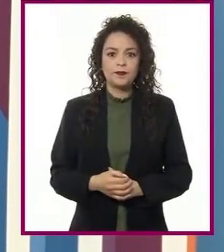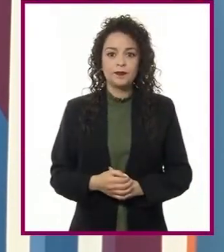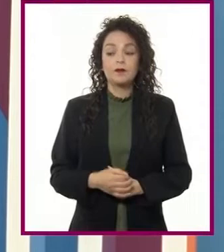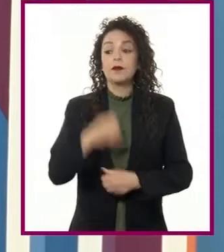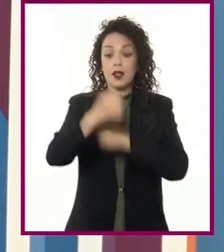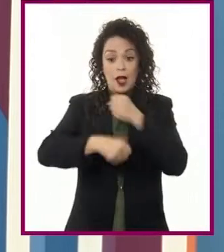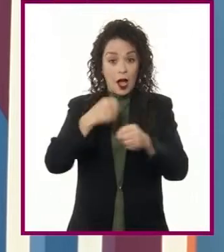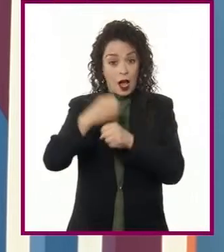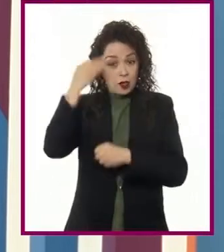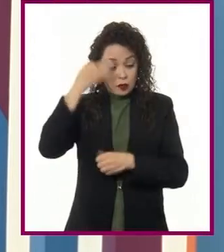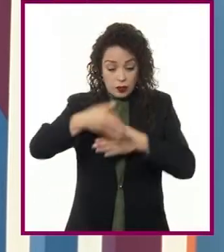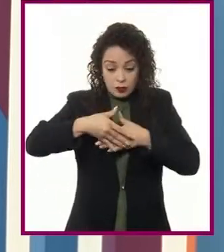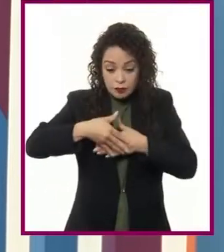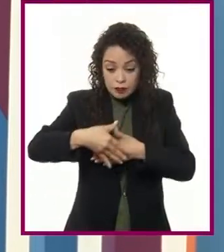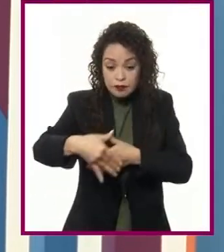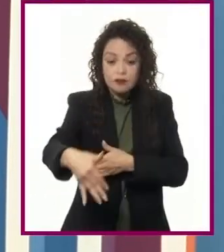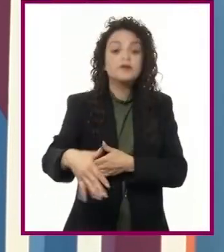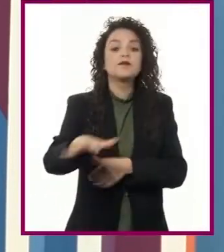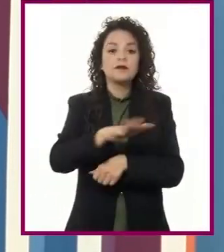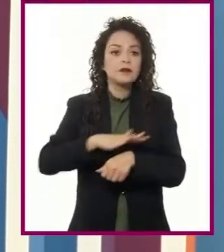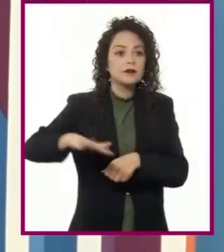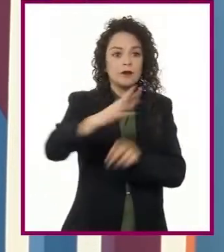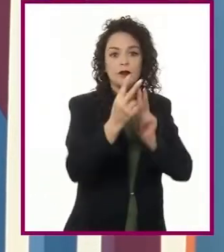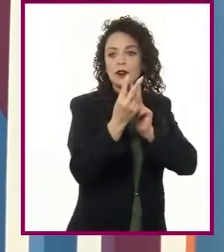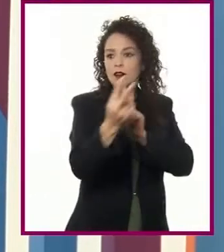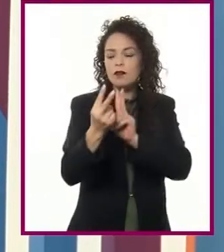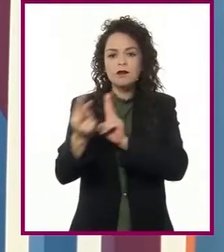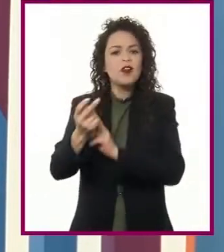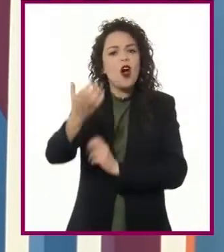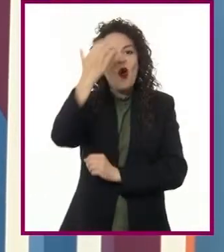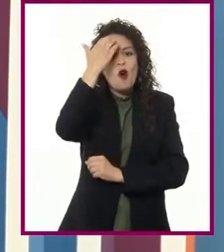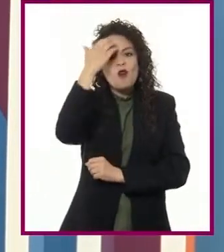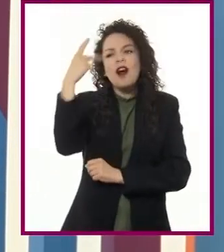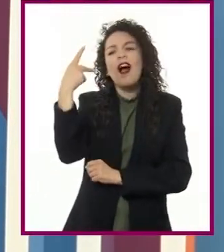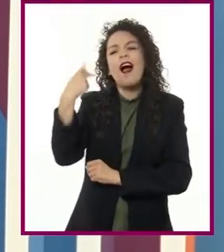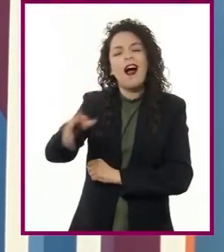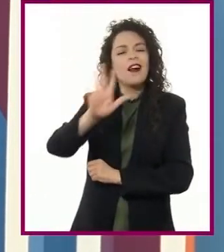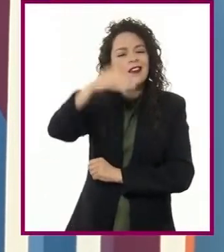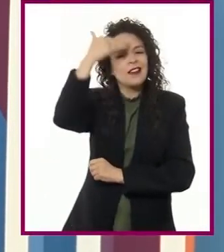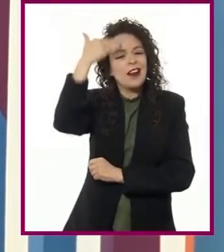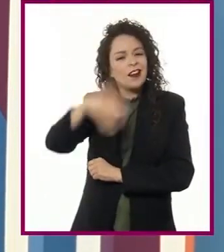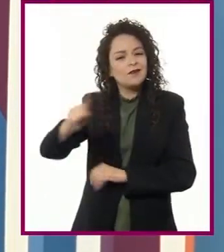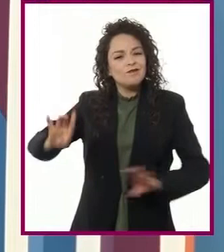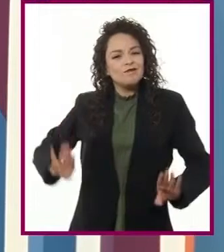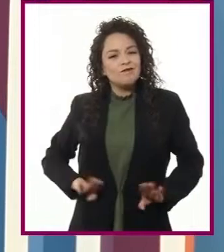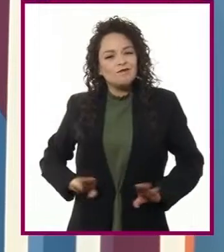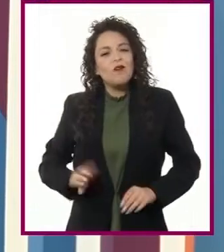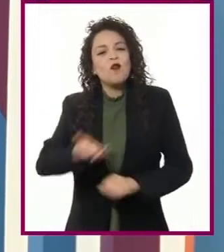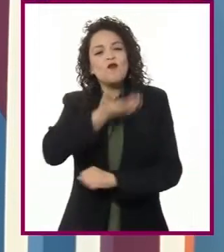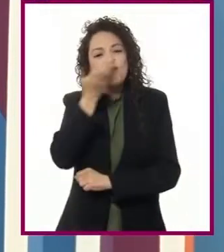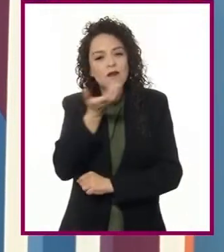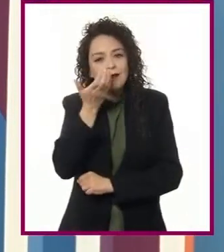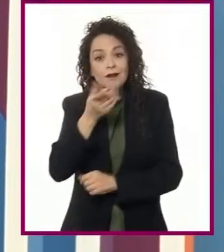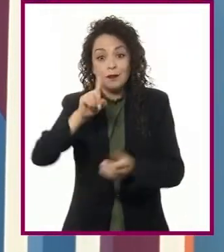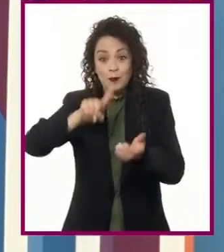son conocidos por esa característica en los alrededores. Podemos decir entonces que se ha vuelto parte de su